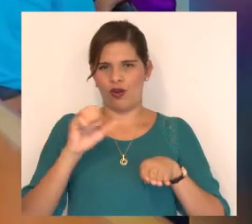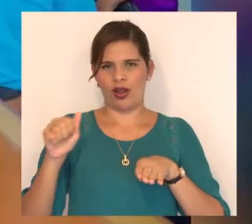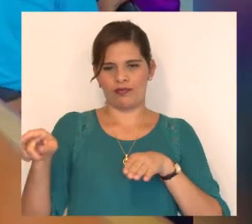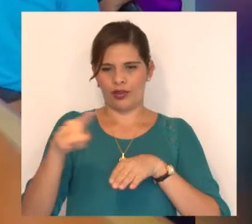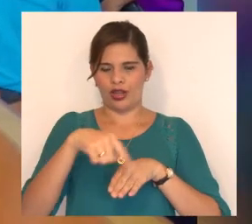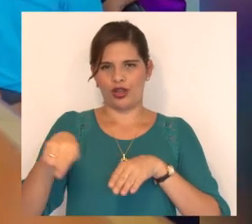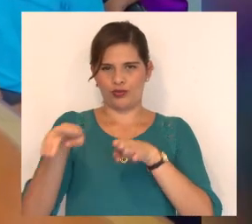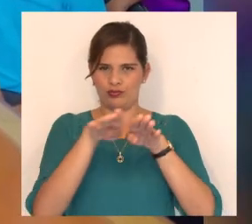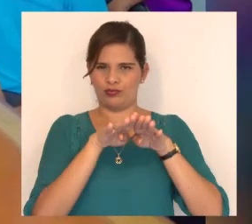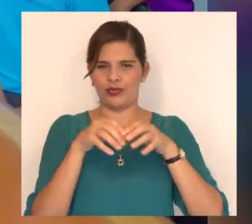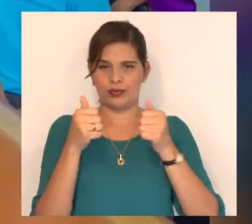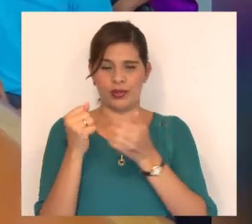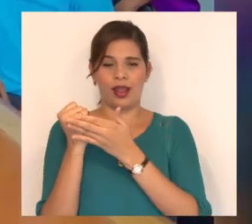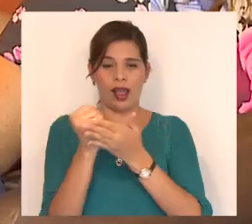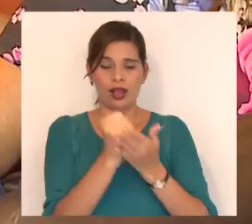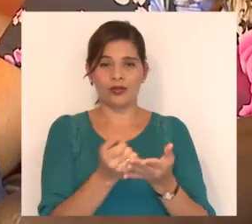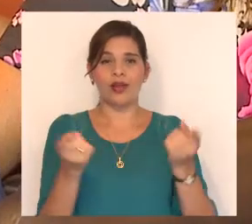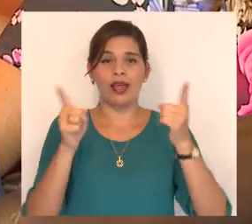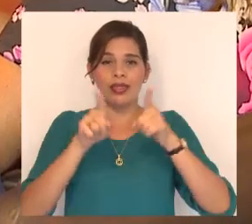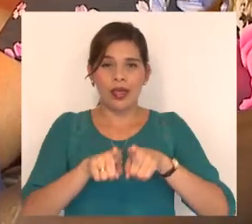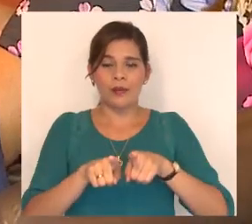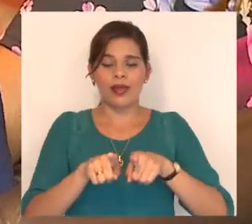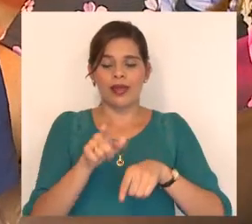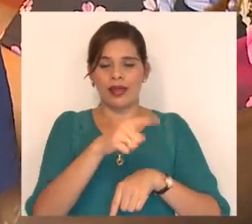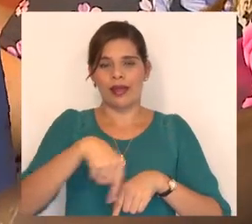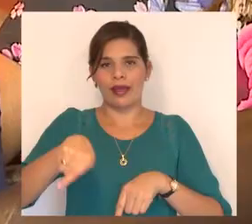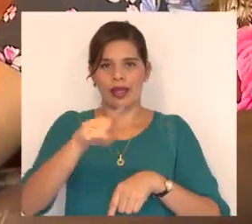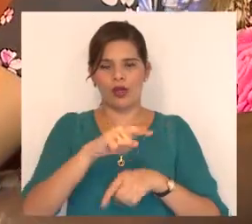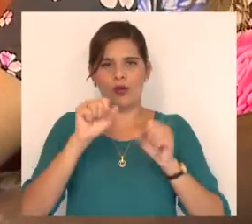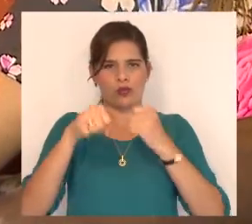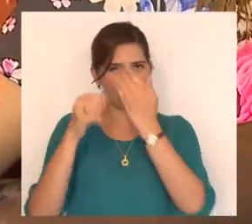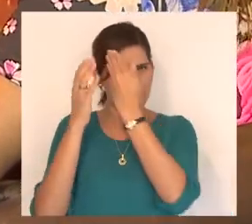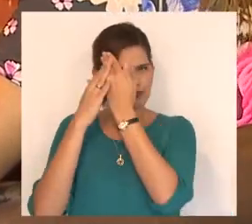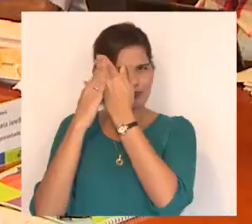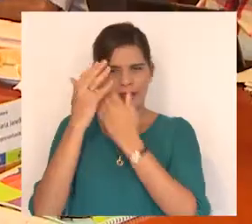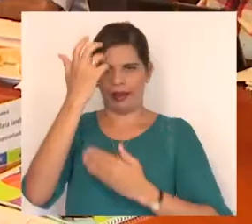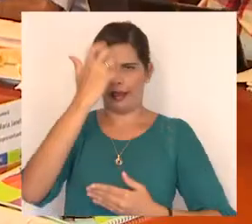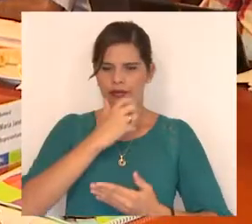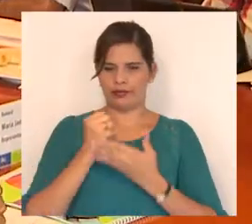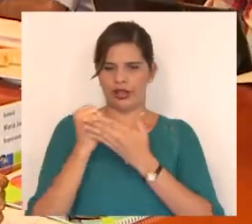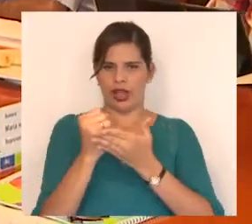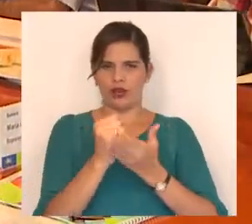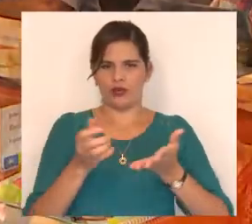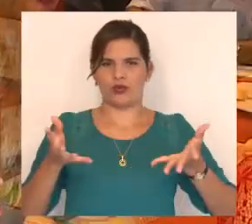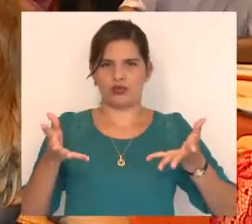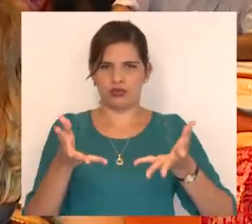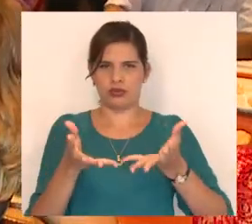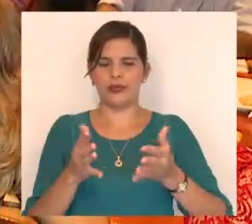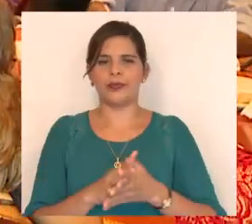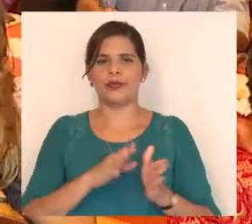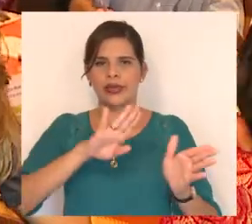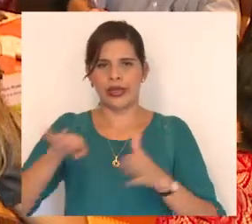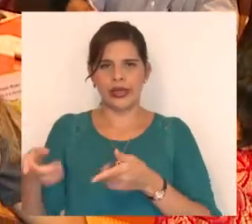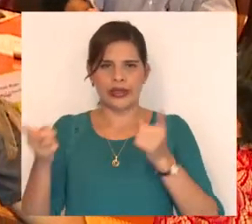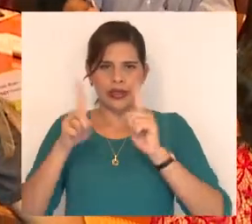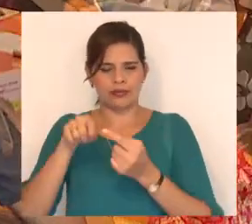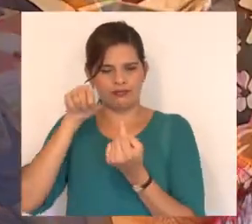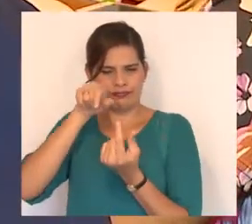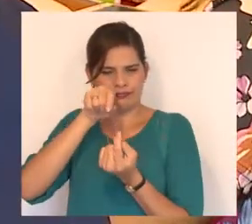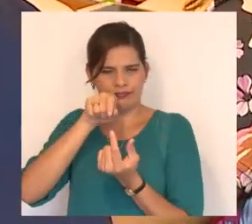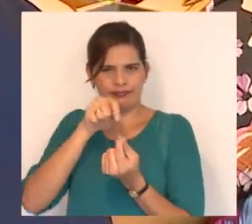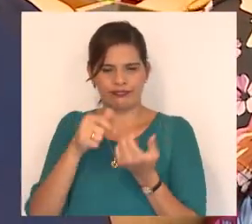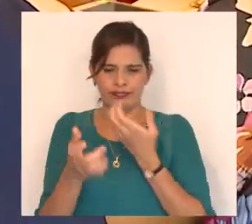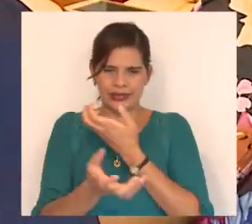en las pruebas Saber Pro. También estableció las bases para el diseño e implementación del programa de financiación de la formación